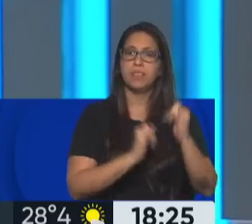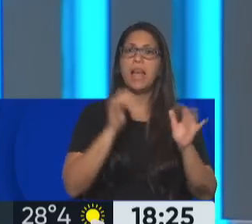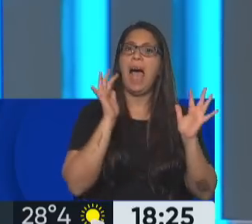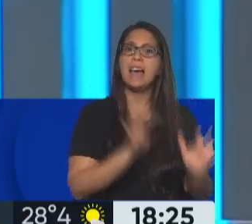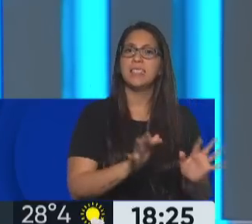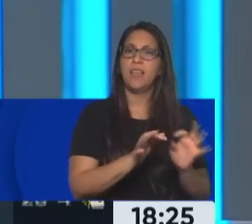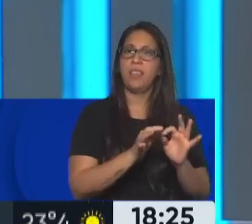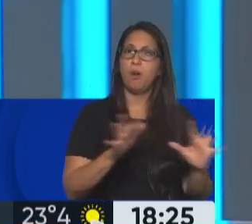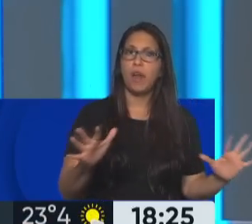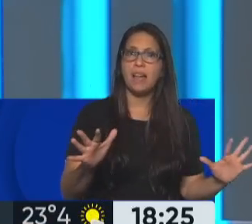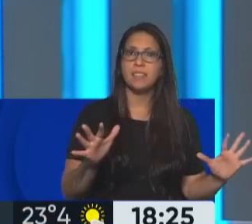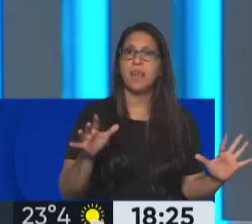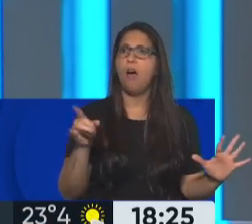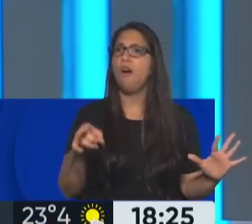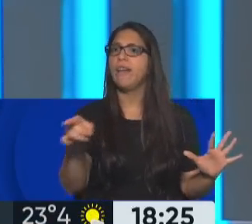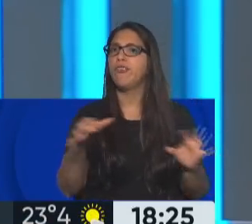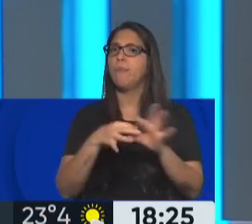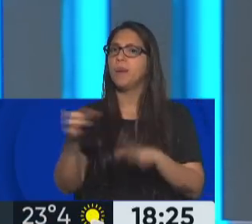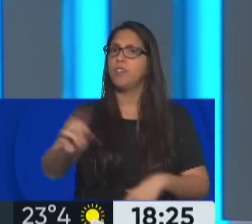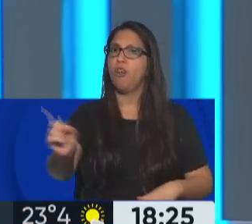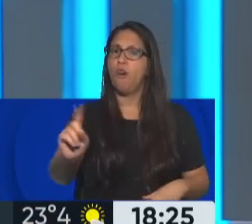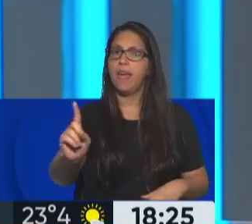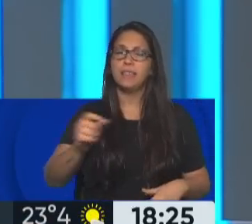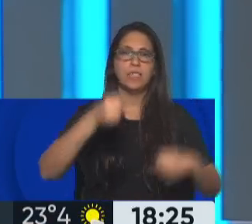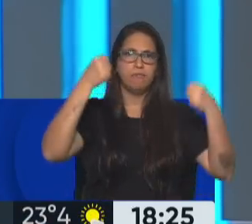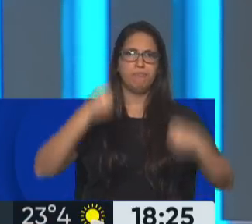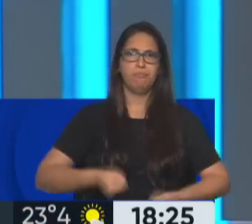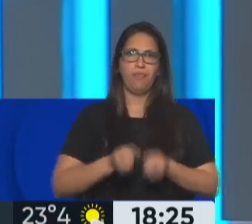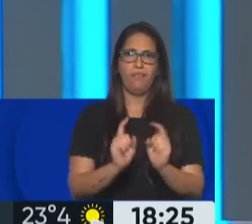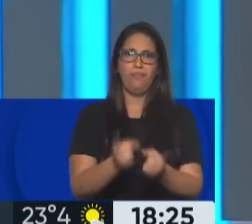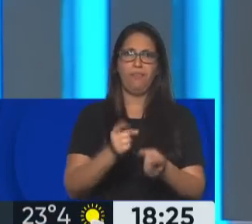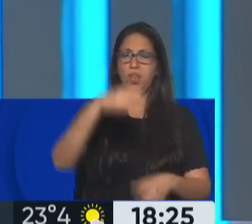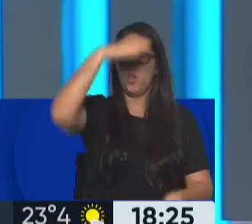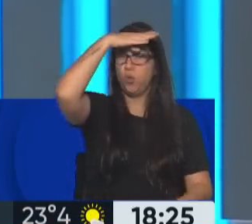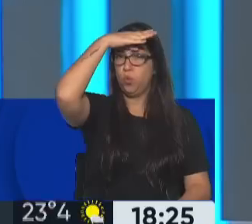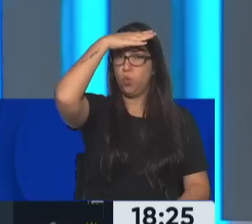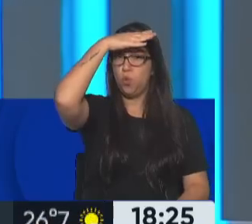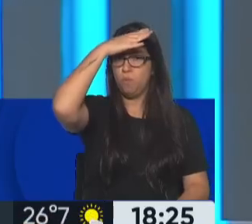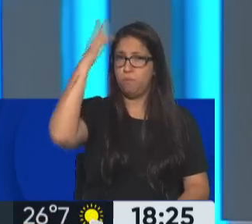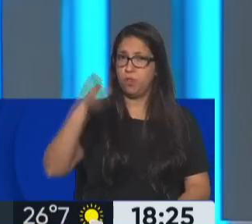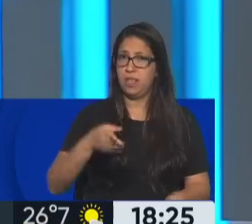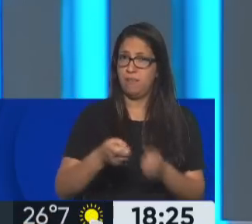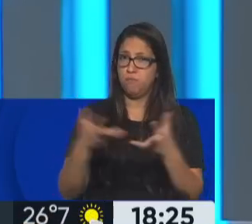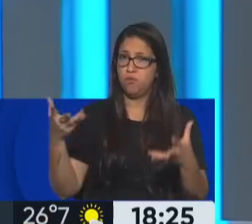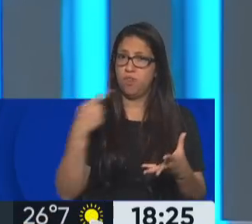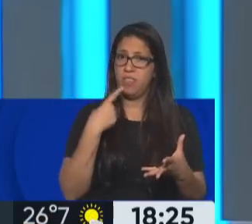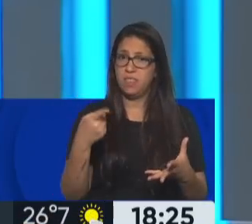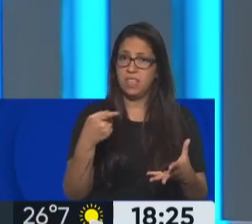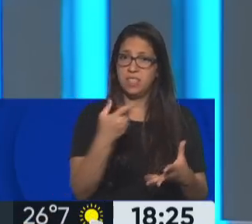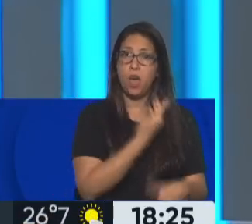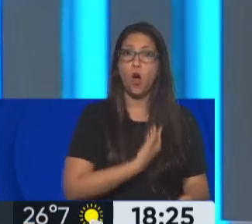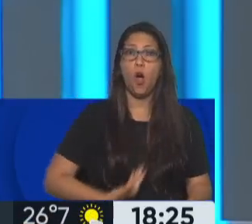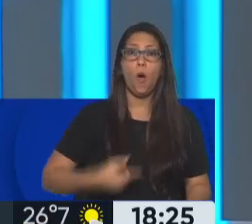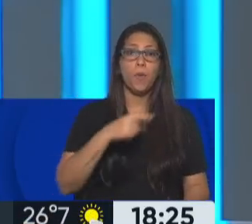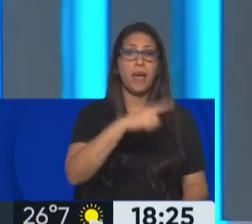democracia o no. Y como que se quedó muy en ese lugar, ¿no? Claro. Y los seguidores de Donald Trump, un porcentaje altísimo, considera que es ilegítimo el gobierno